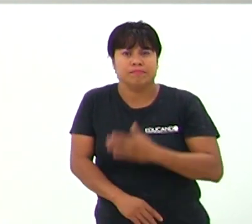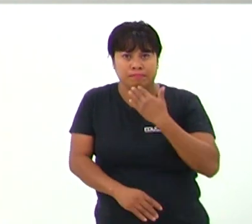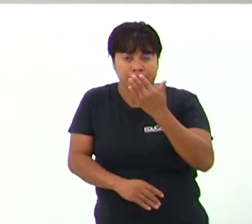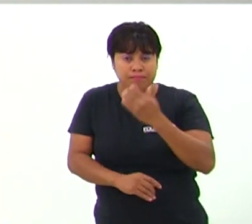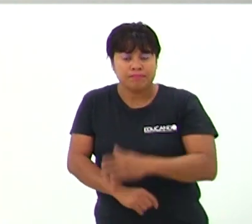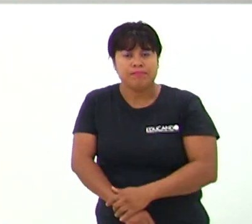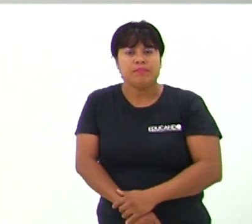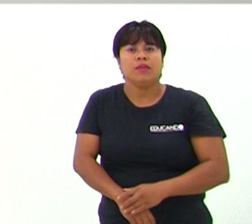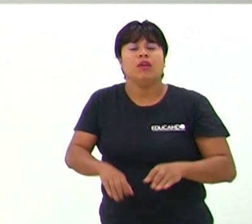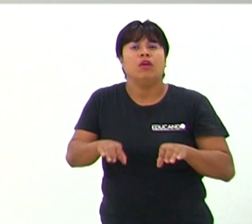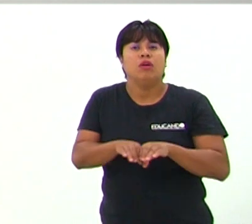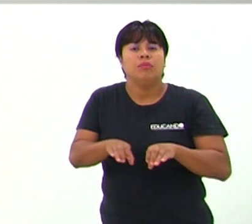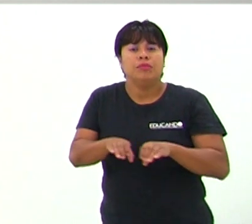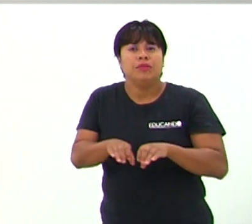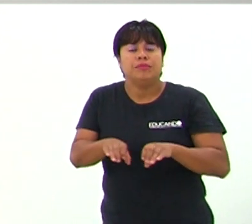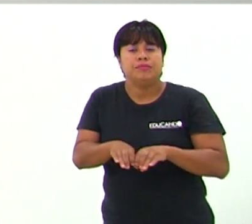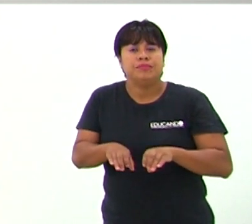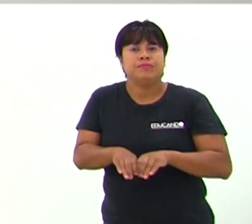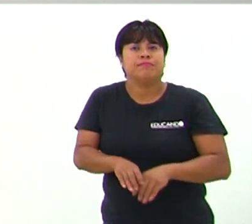bien, como,